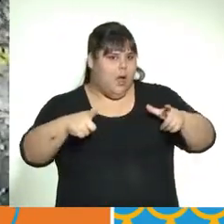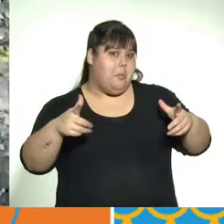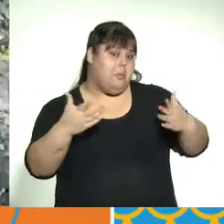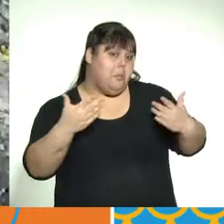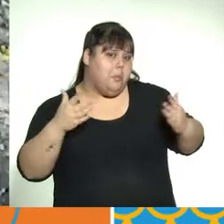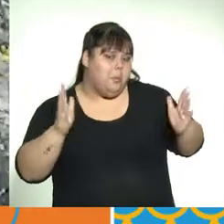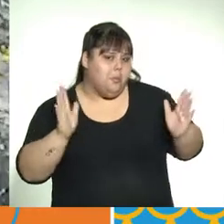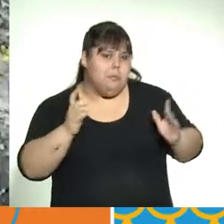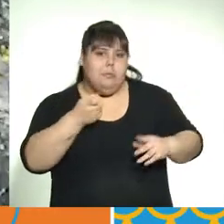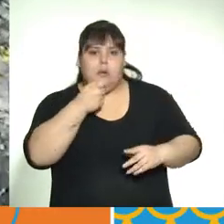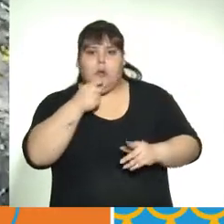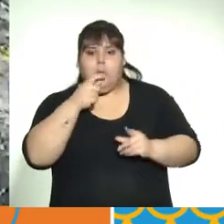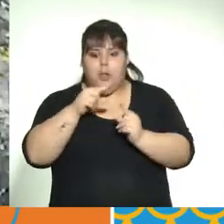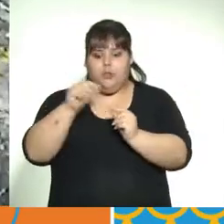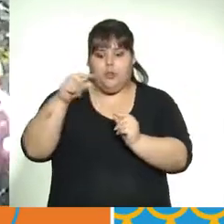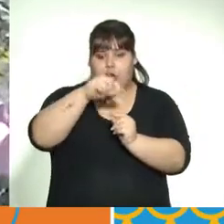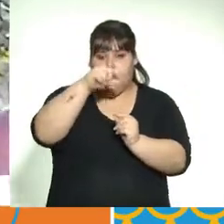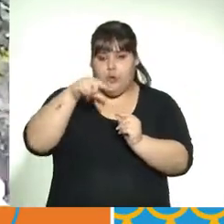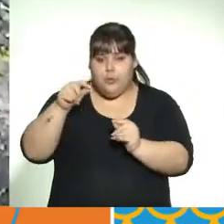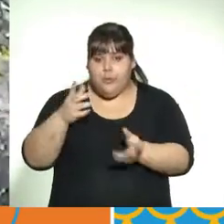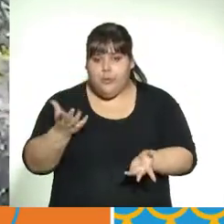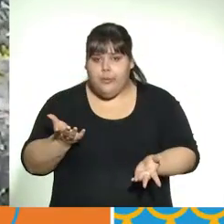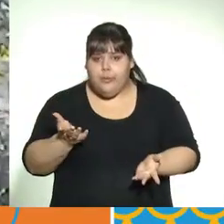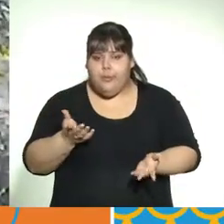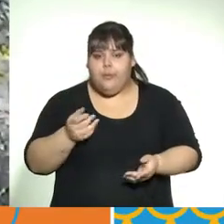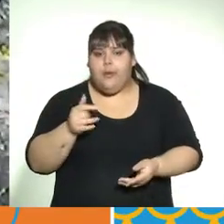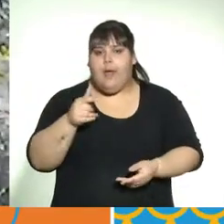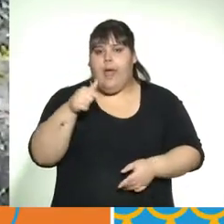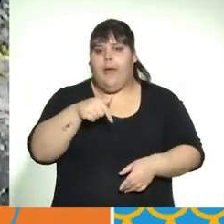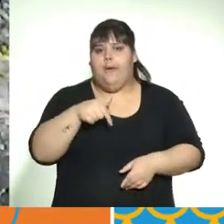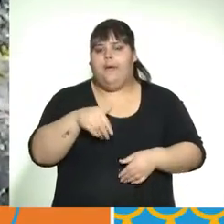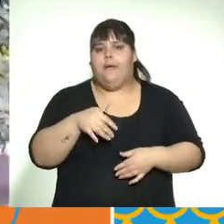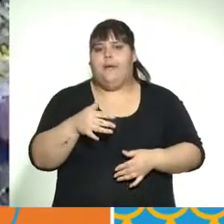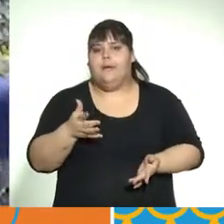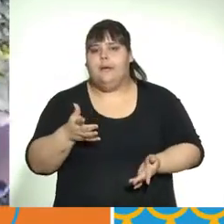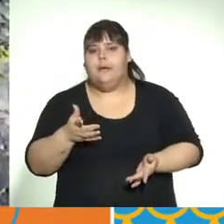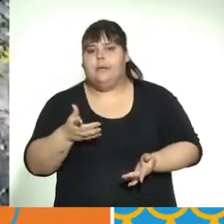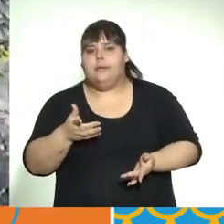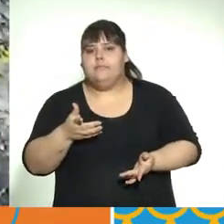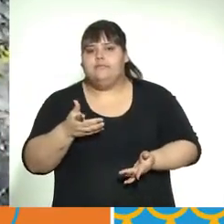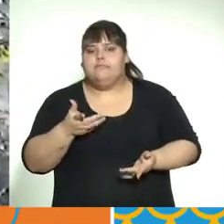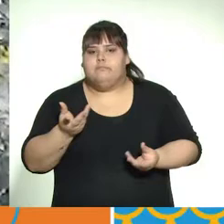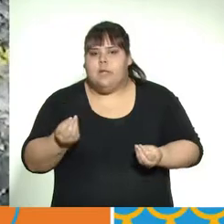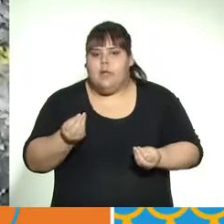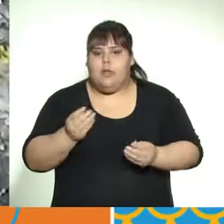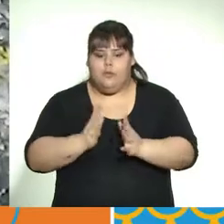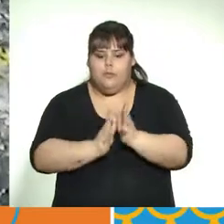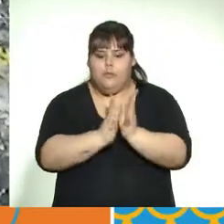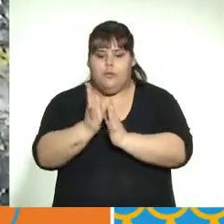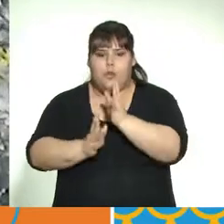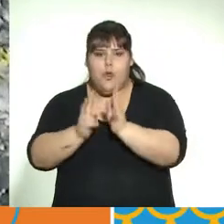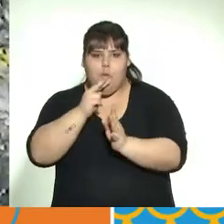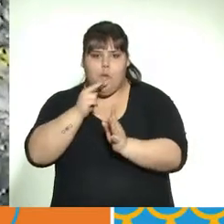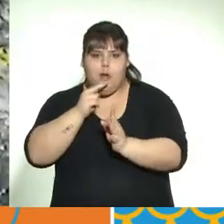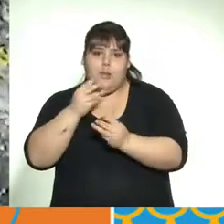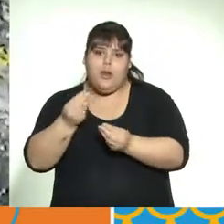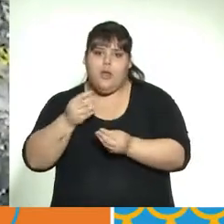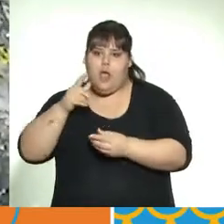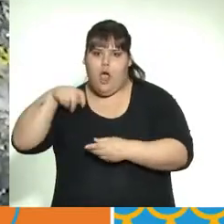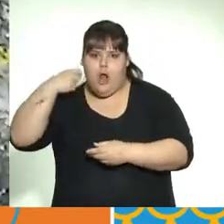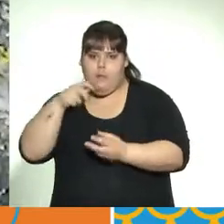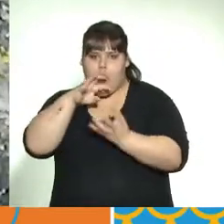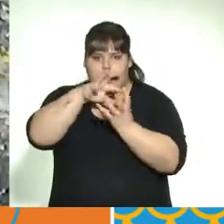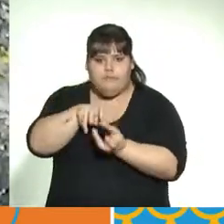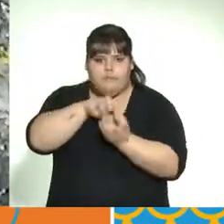más extensivos, por ejemplo, trigo. En este momento lo que se ha hecho es forraje